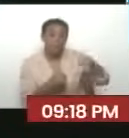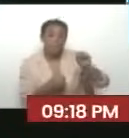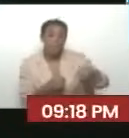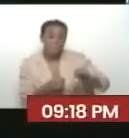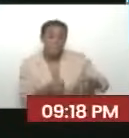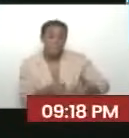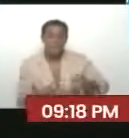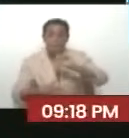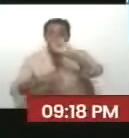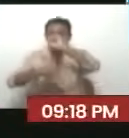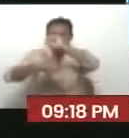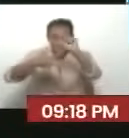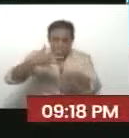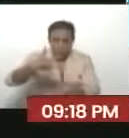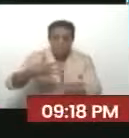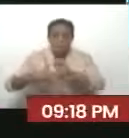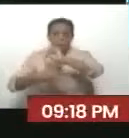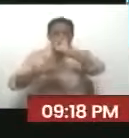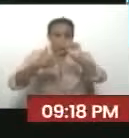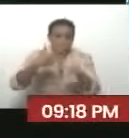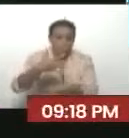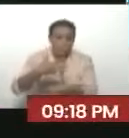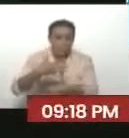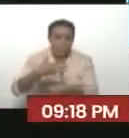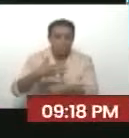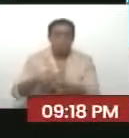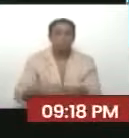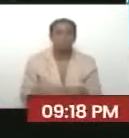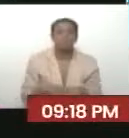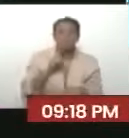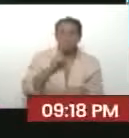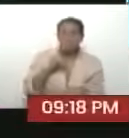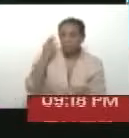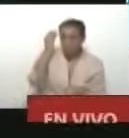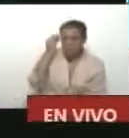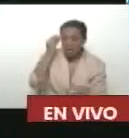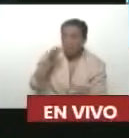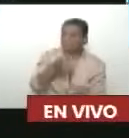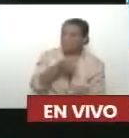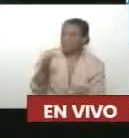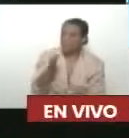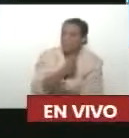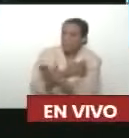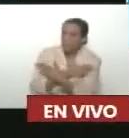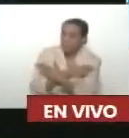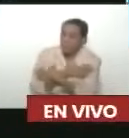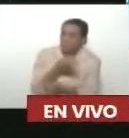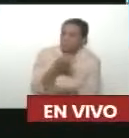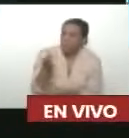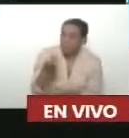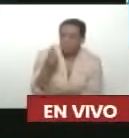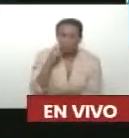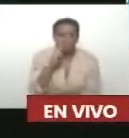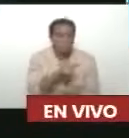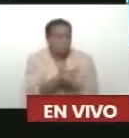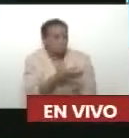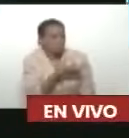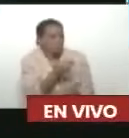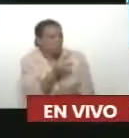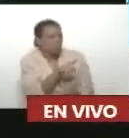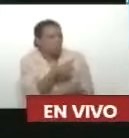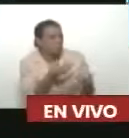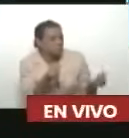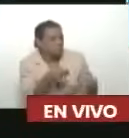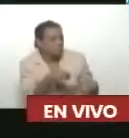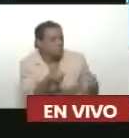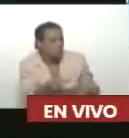sí. Quedó claro, ¿verdad, muchachos? Sí. ¿Qué les pareció? Excelente, excelente. Excelente, le pareció a Salvador.